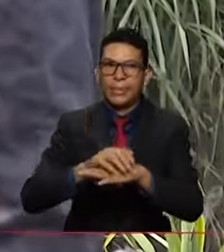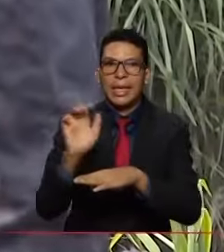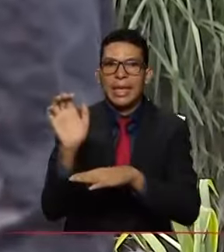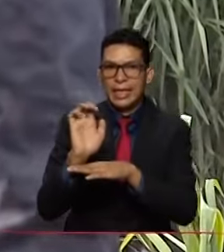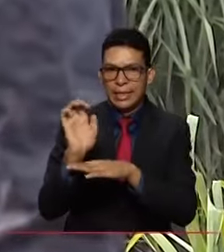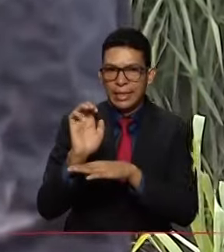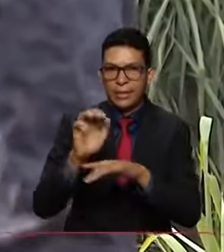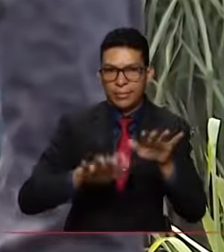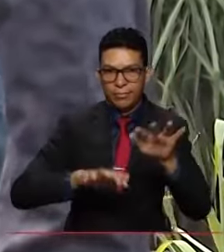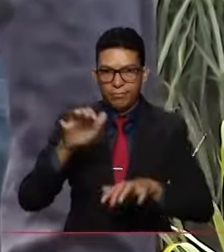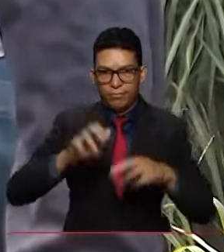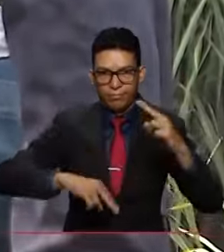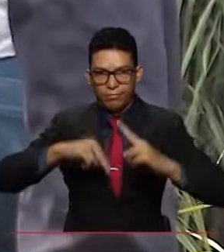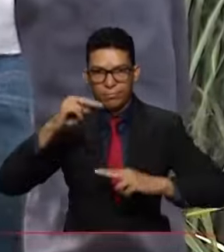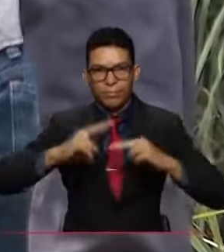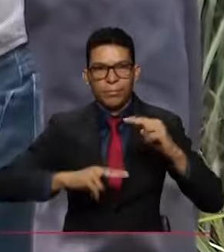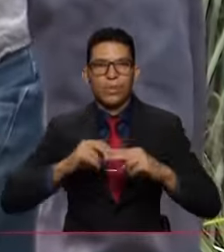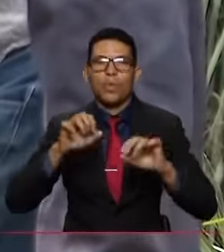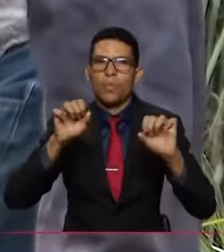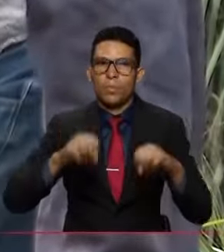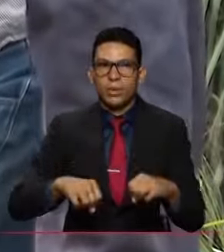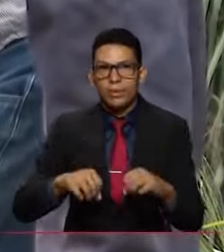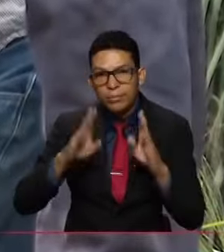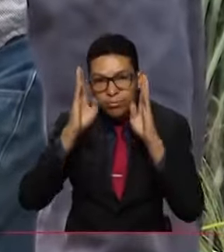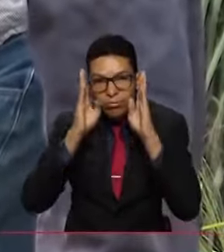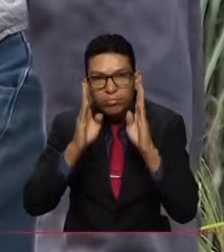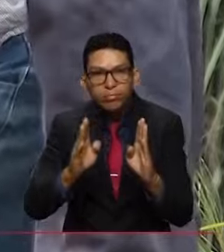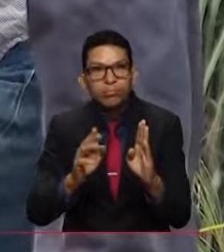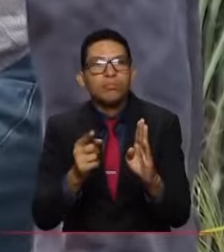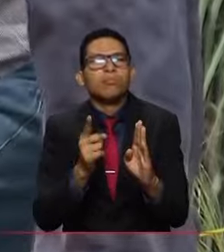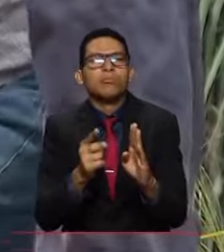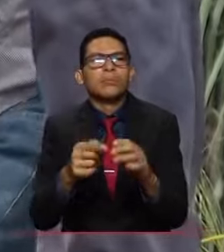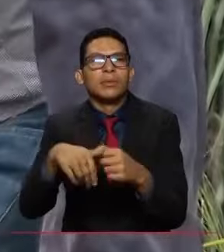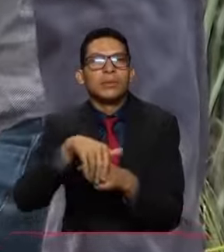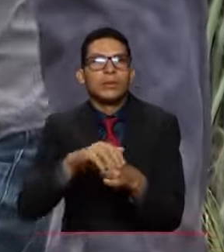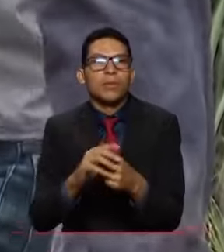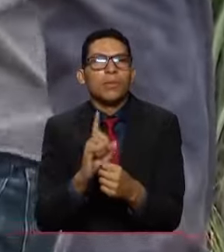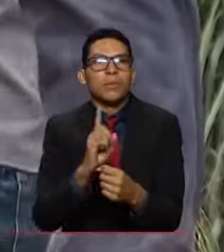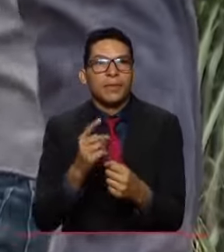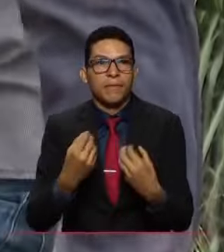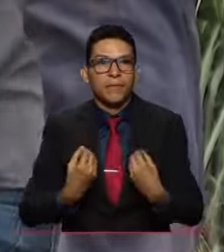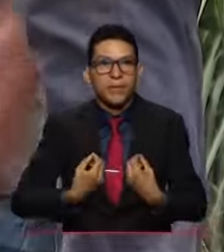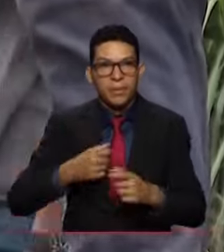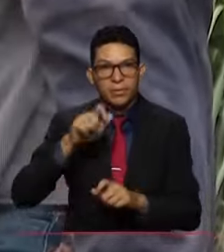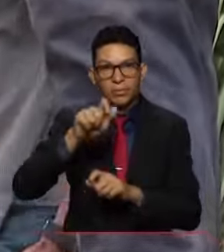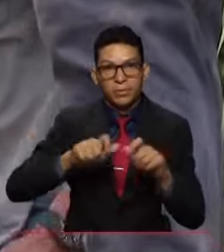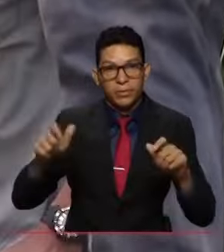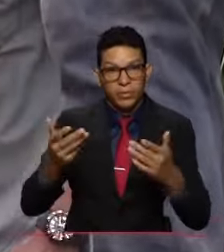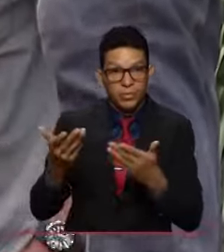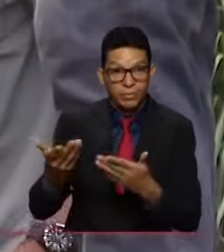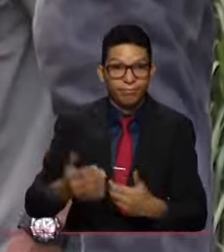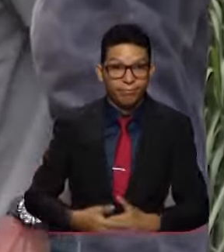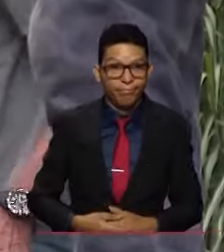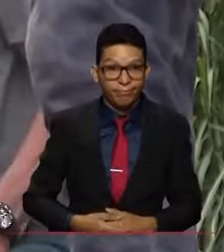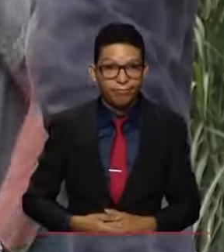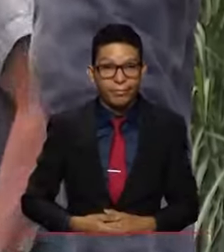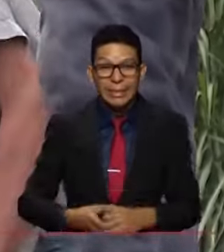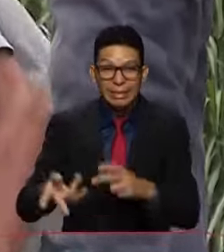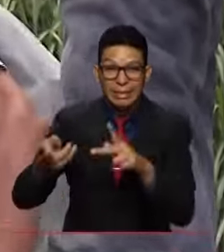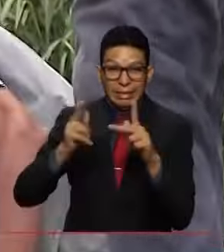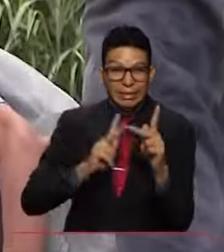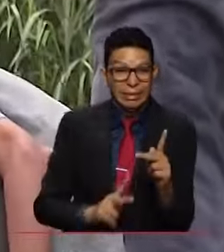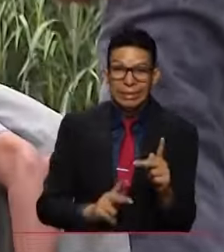a la Secretaría de Infraestructura, para que preste atención a esta situación que preocupa a los habitantes del barrio Petecuy. Un puente en